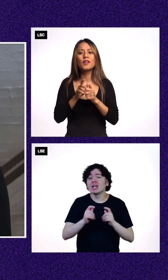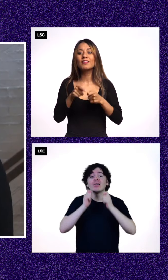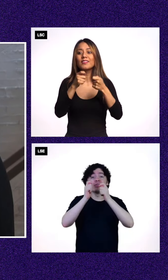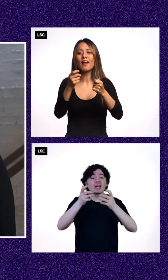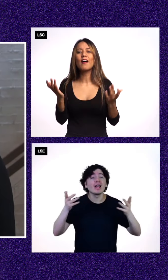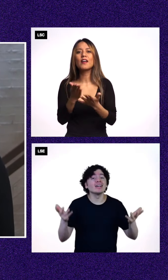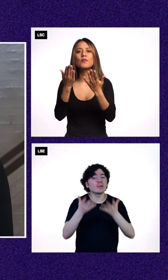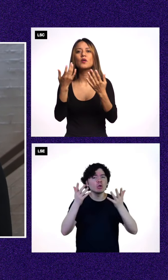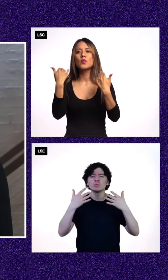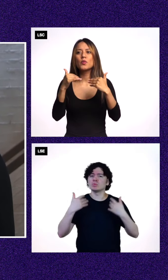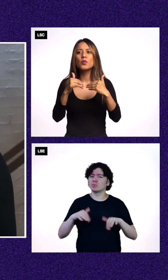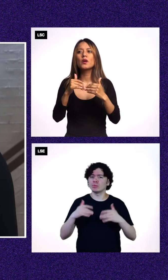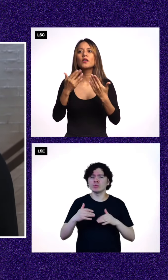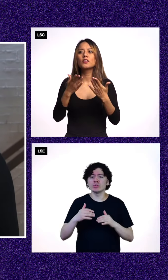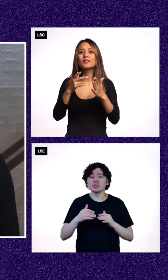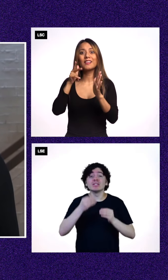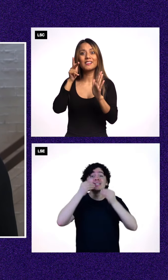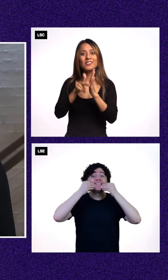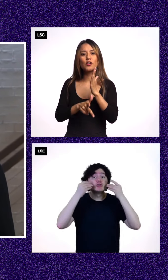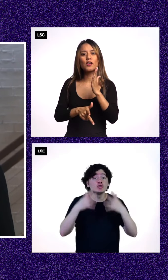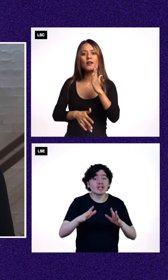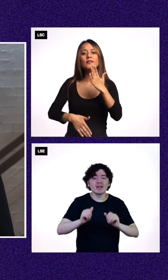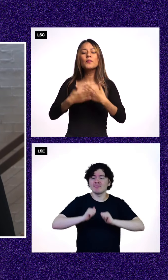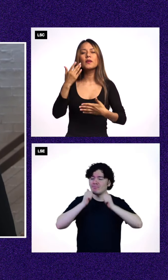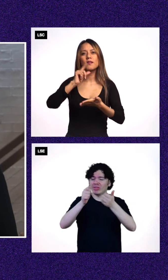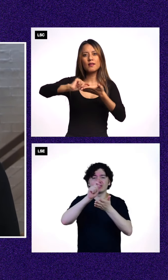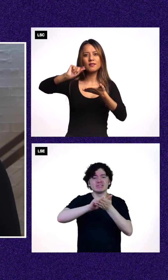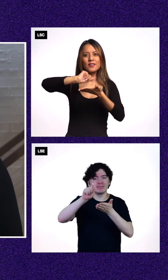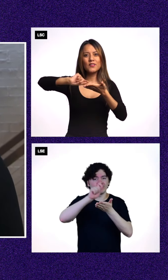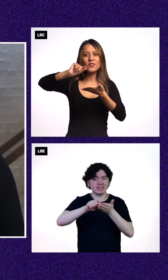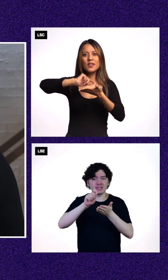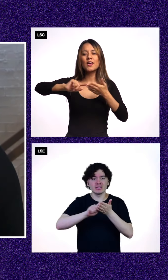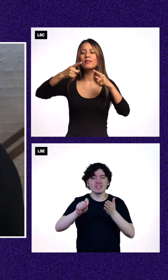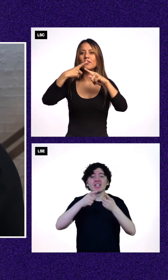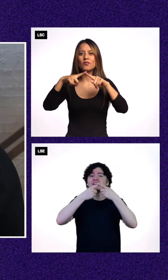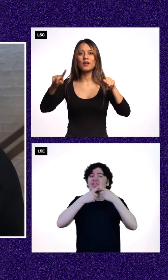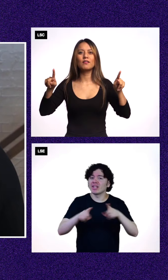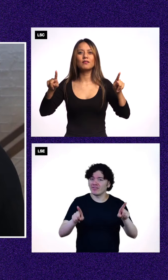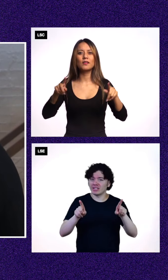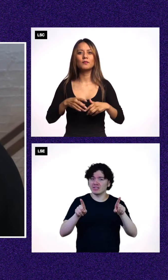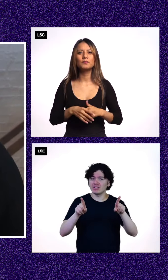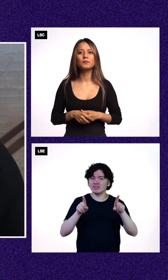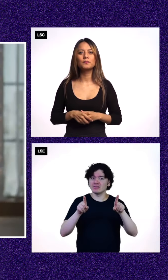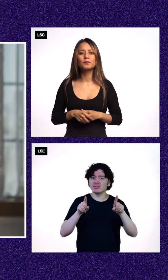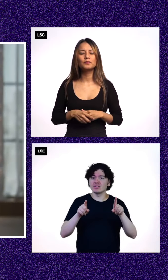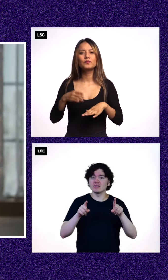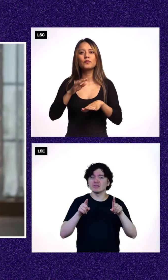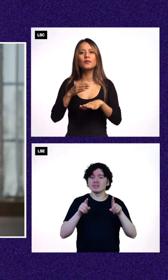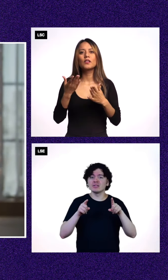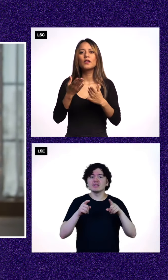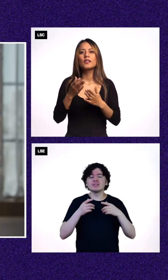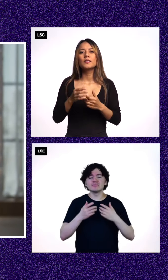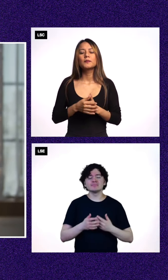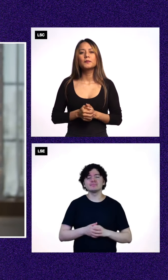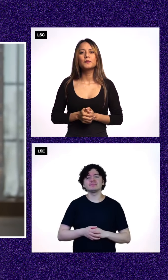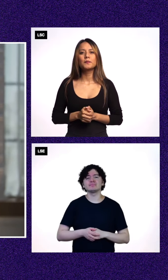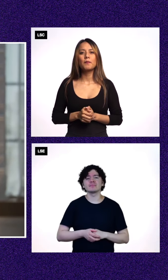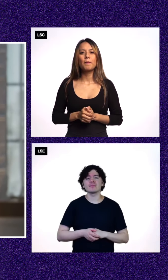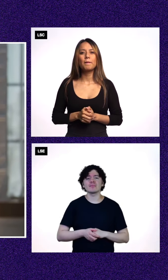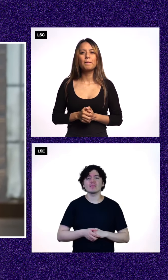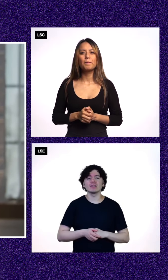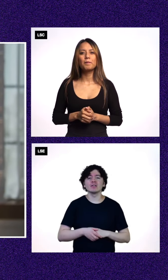escribe con un tema o una premisa diferente. En otras palabras, para las personas que quizás